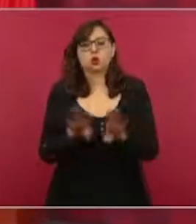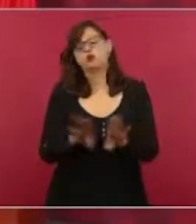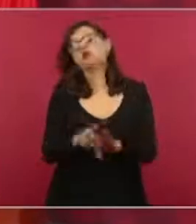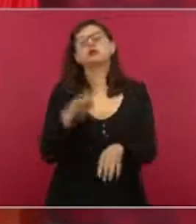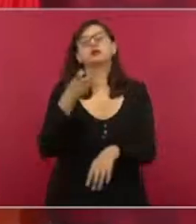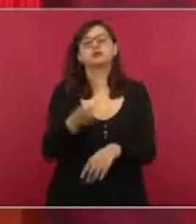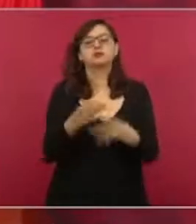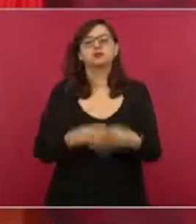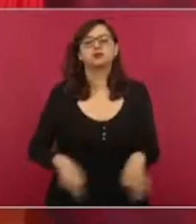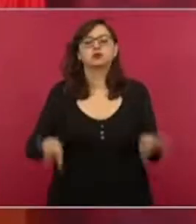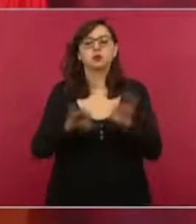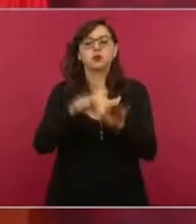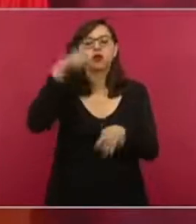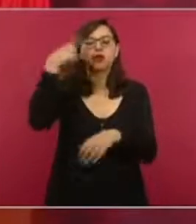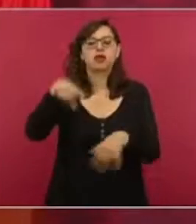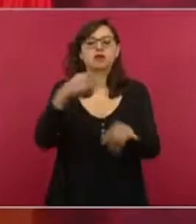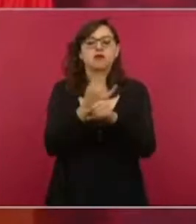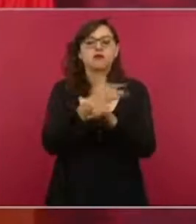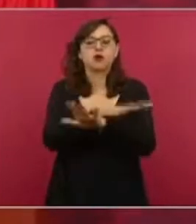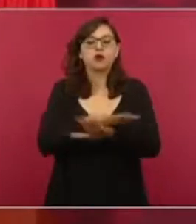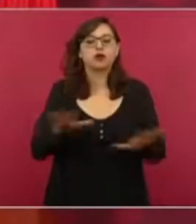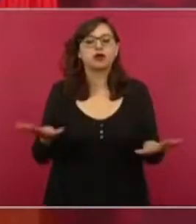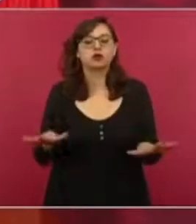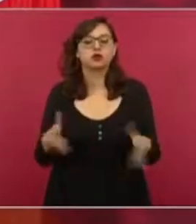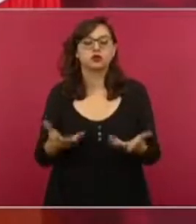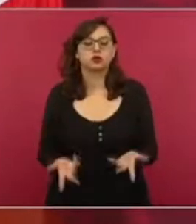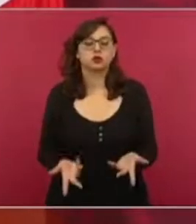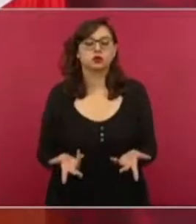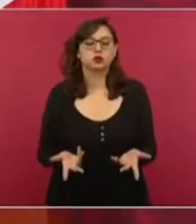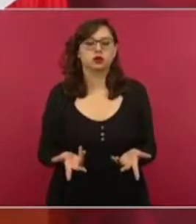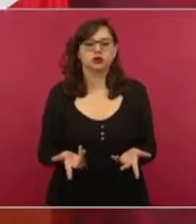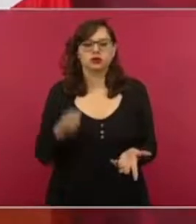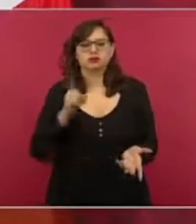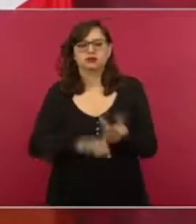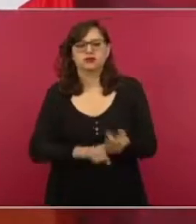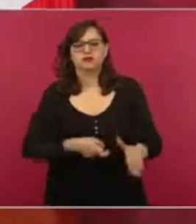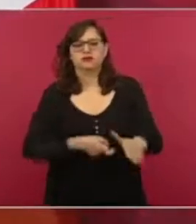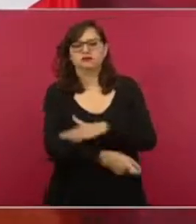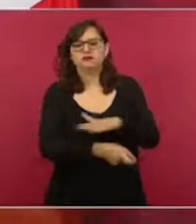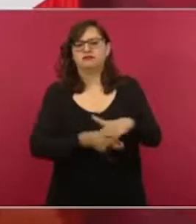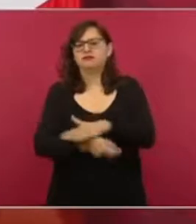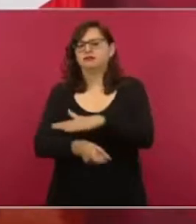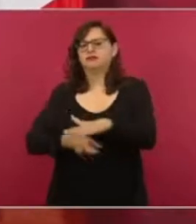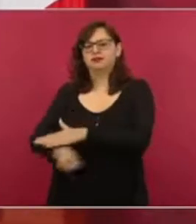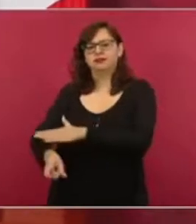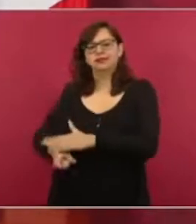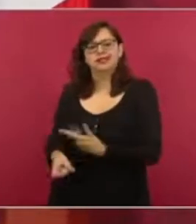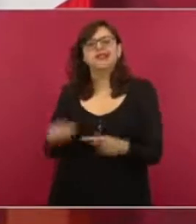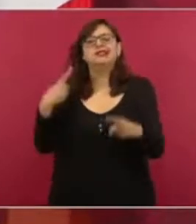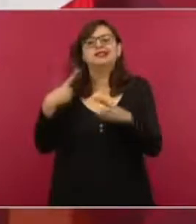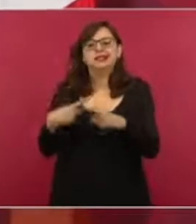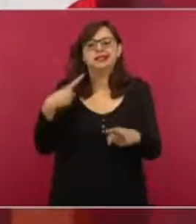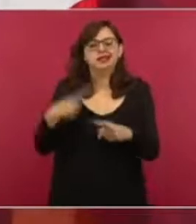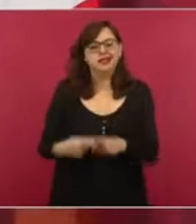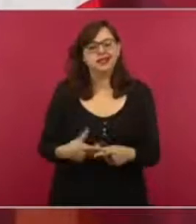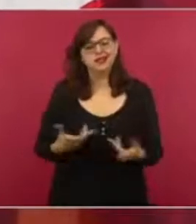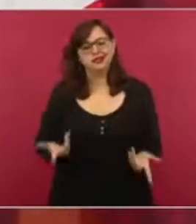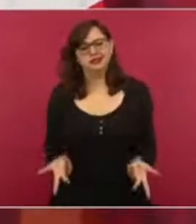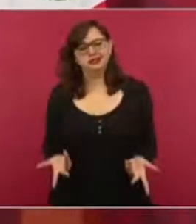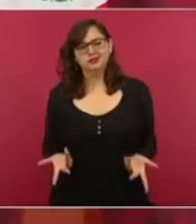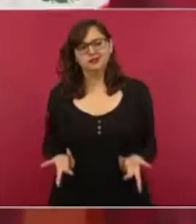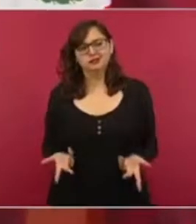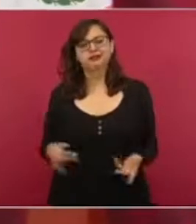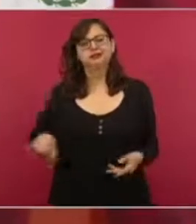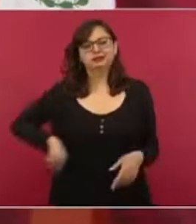Y luego, ¿quiénes están financiando todas esas campañas? Sería muy bueno